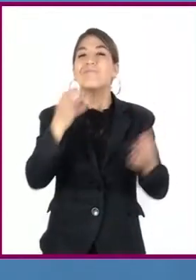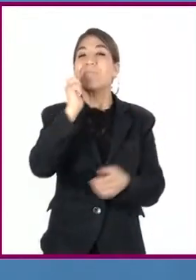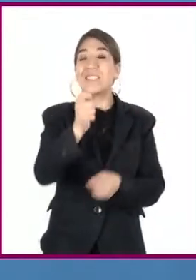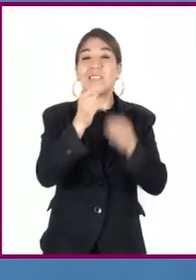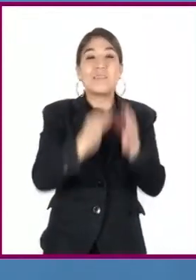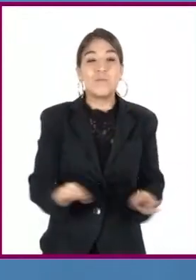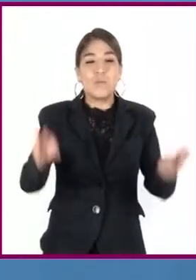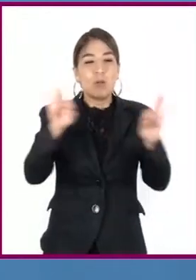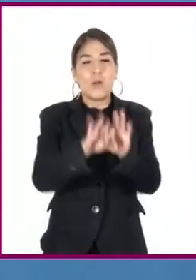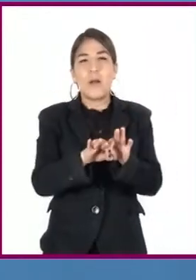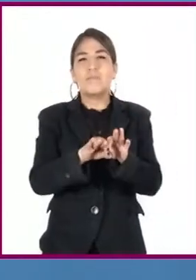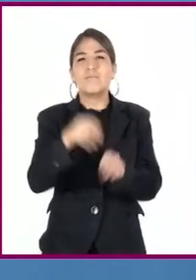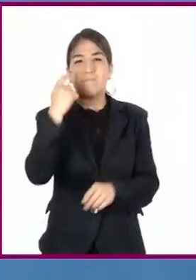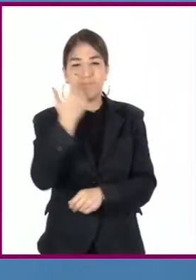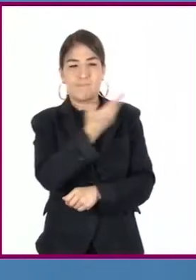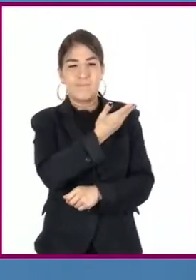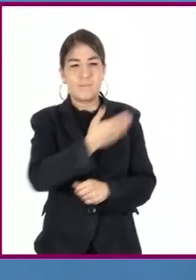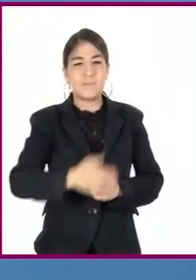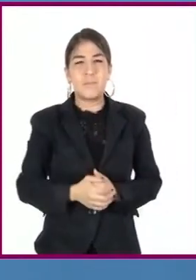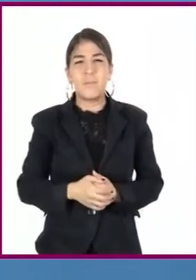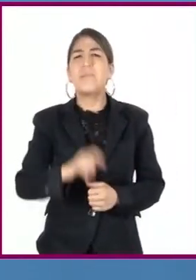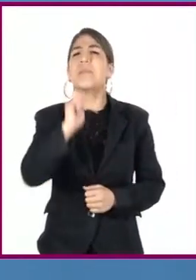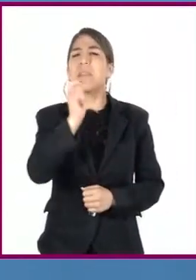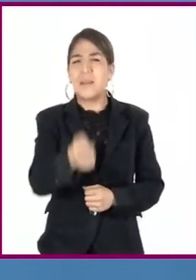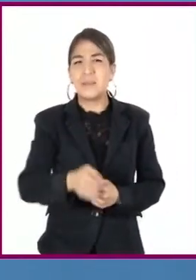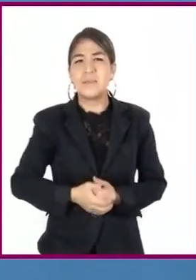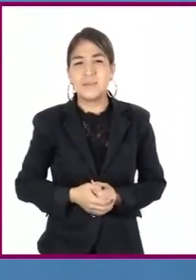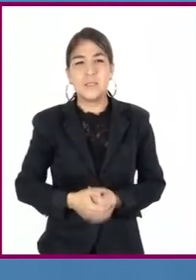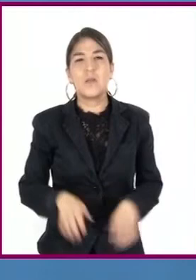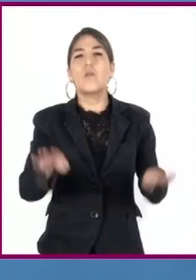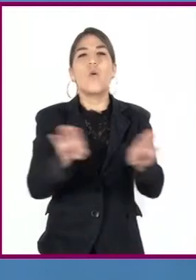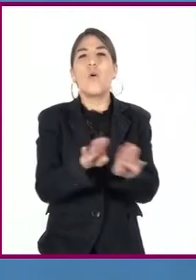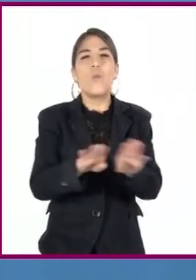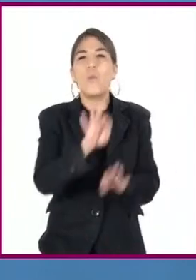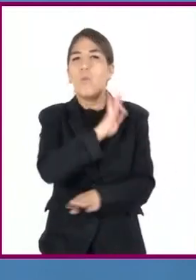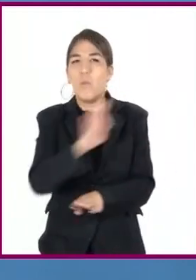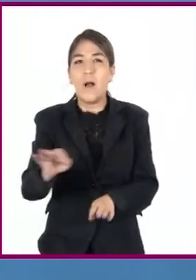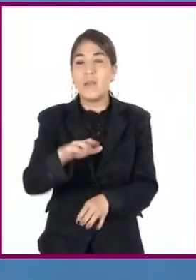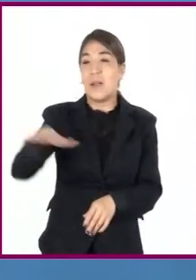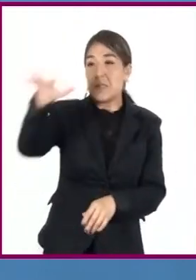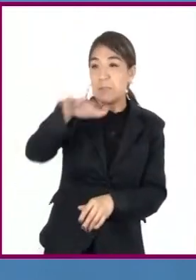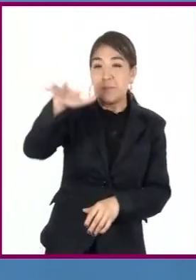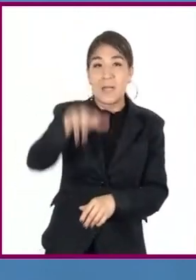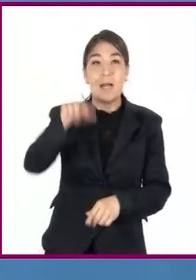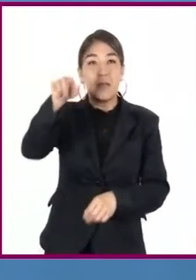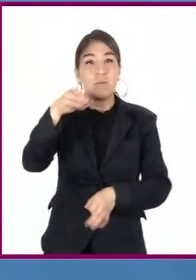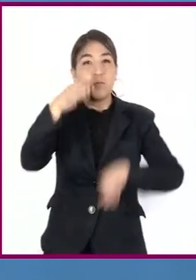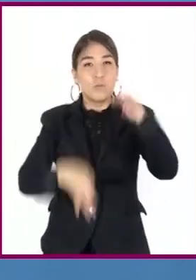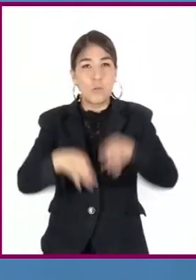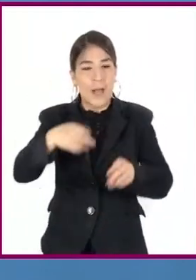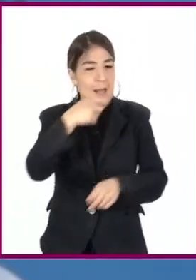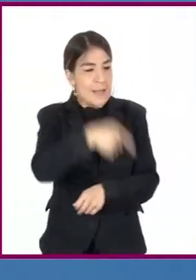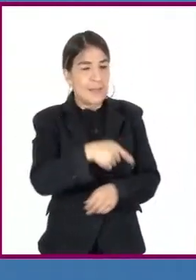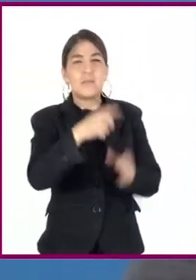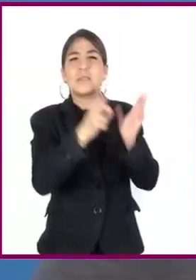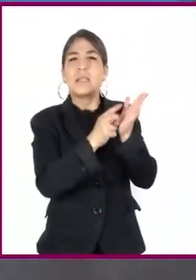garantía jurisdiccional, es decir, cómo hacer efectivo ante los tribunales estos